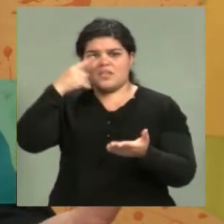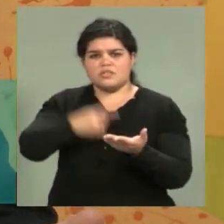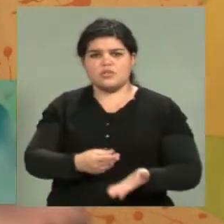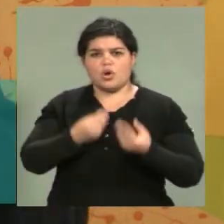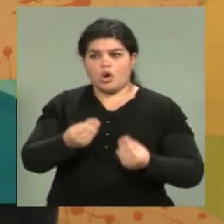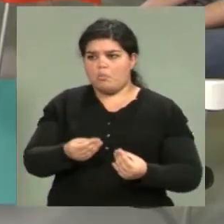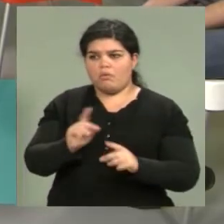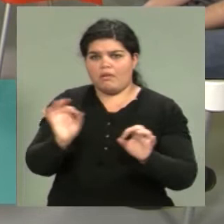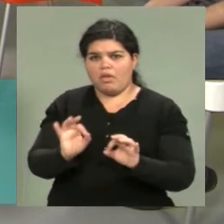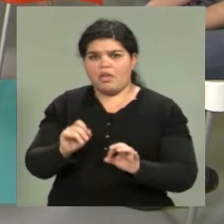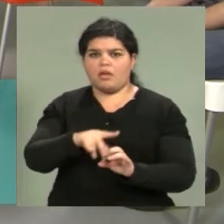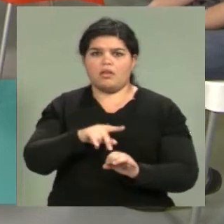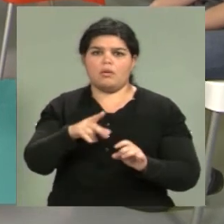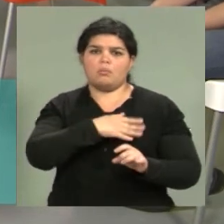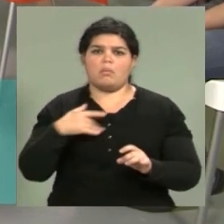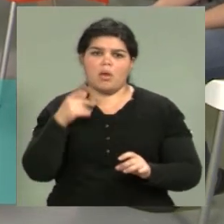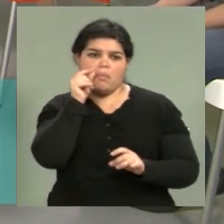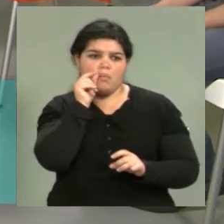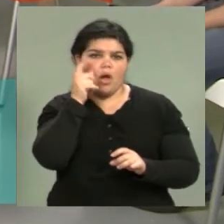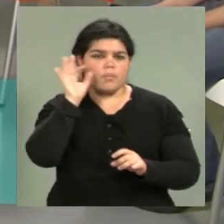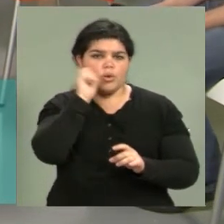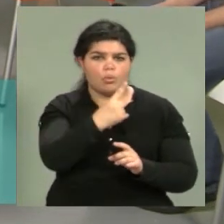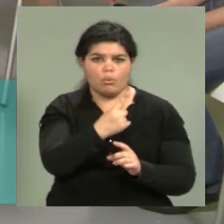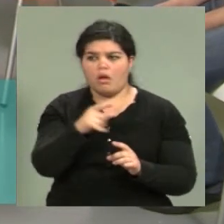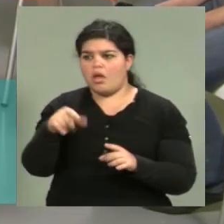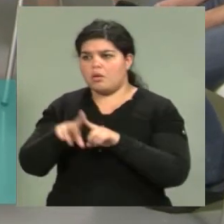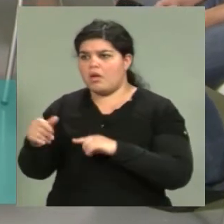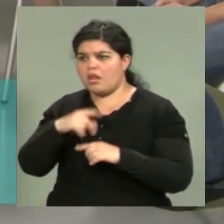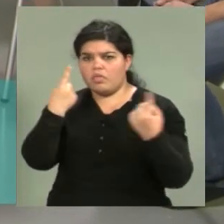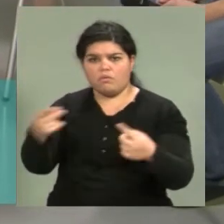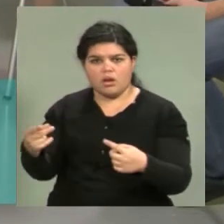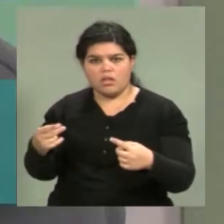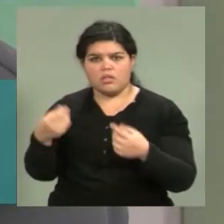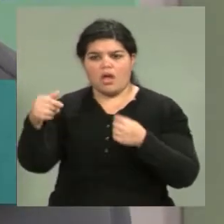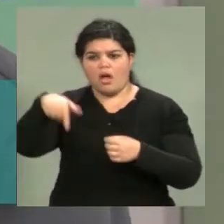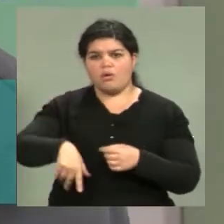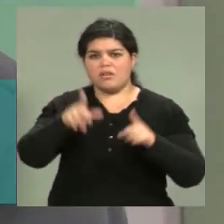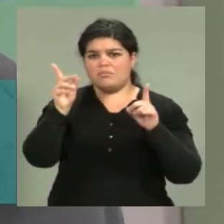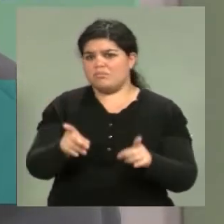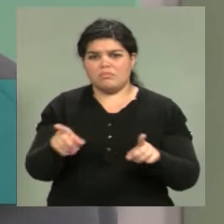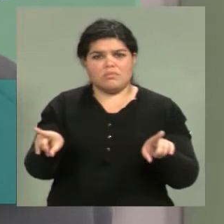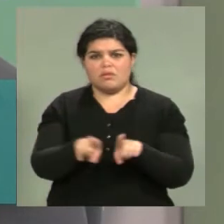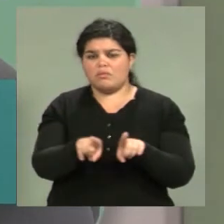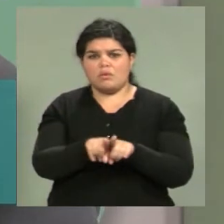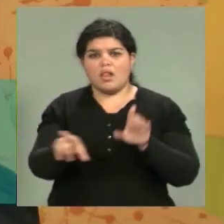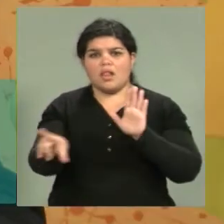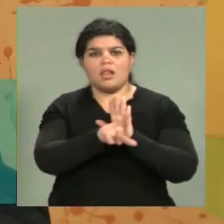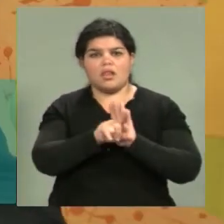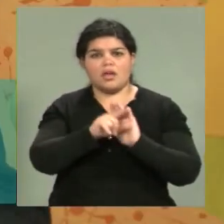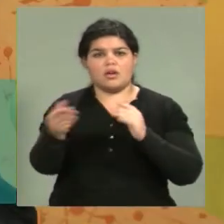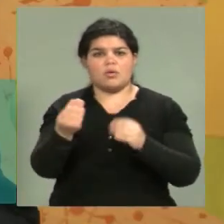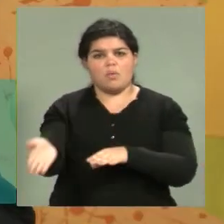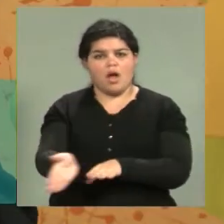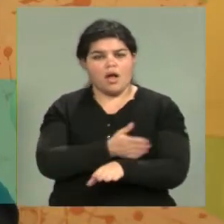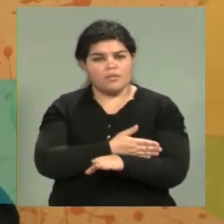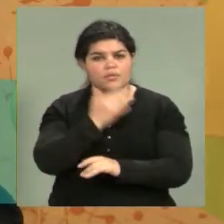decían una cosa, las hermanas decían otra, y bueno, hoy en día también la parte legal está también esto de los documentos de directivas anticipadas, en